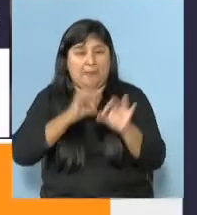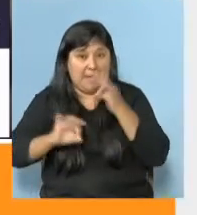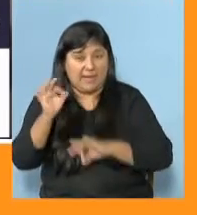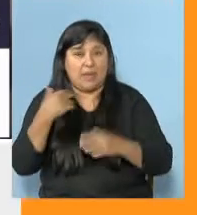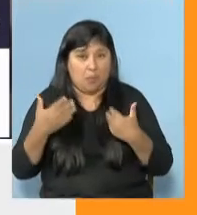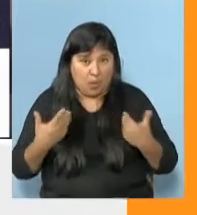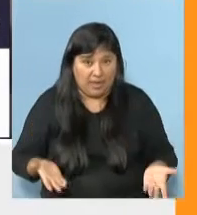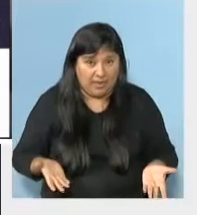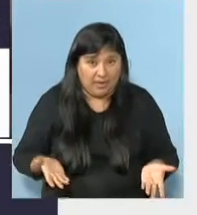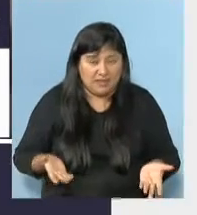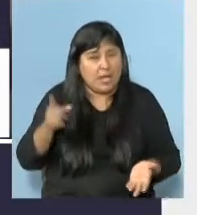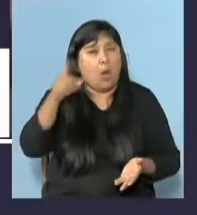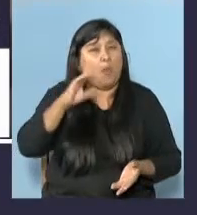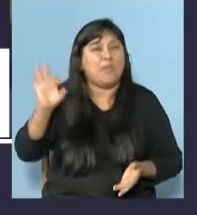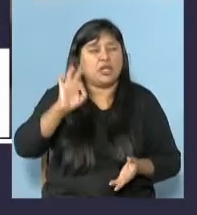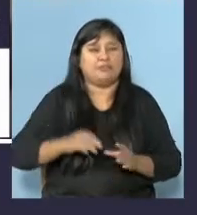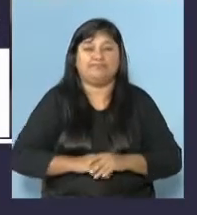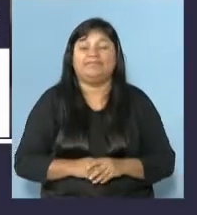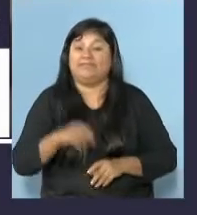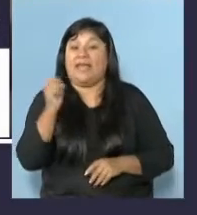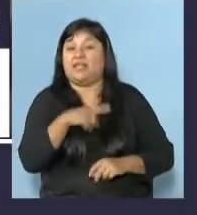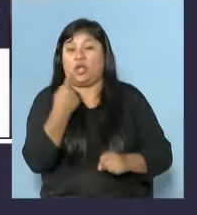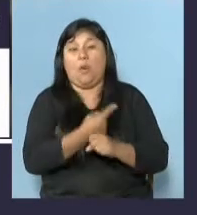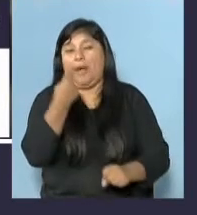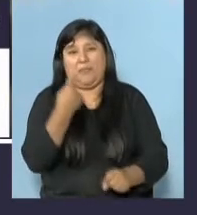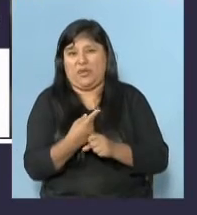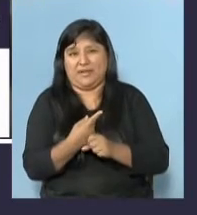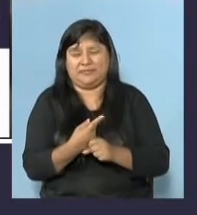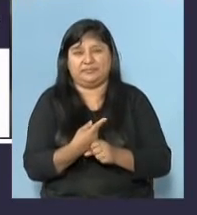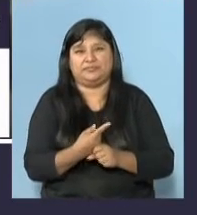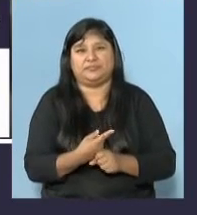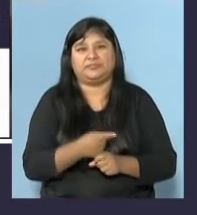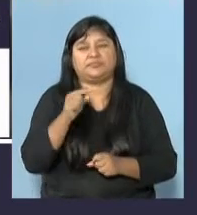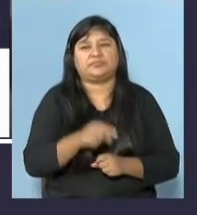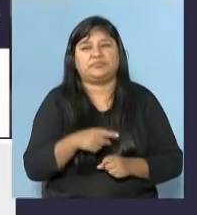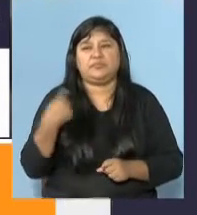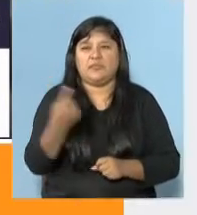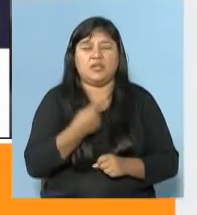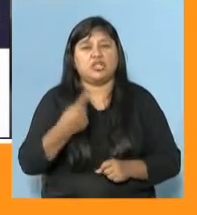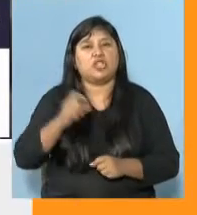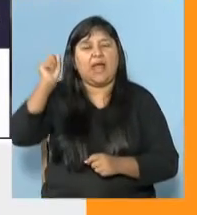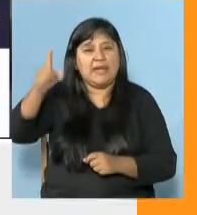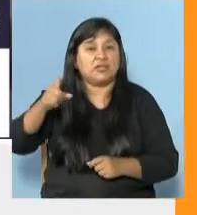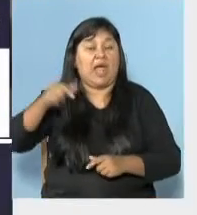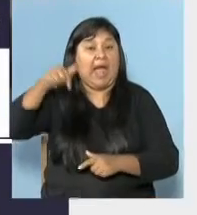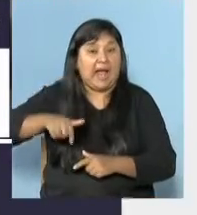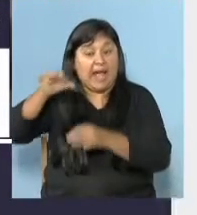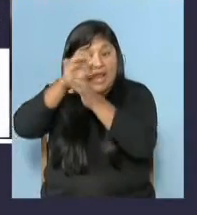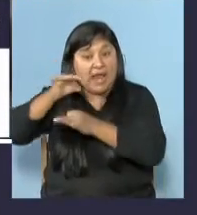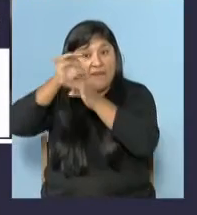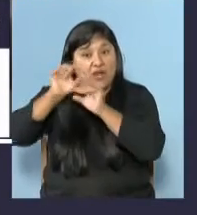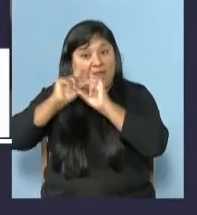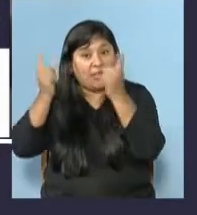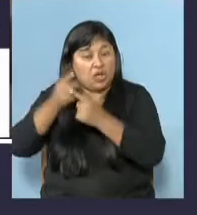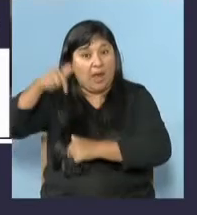propios laboratorios que tienen registro en la Argentina ya han manifestado que no van a vender al sector privado, justamente porque tienen